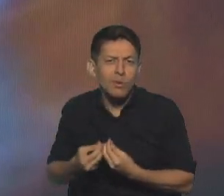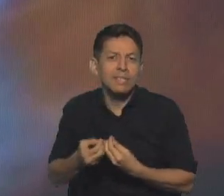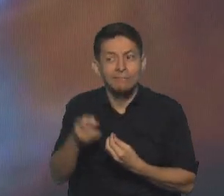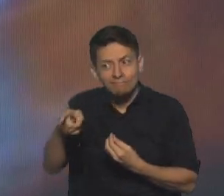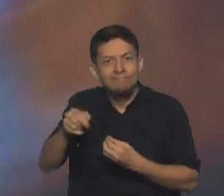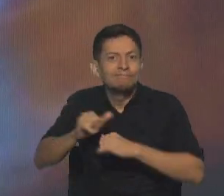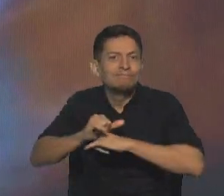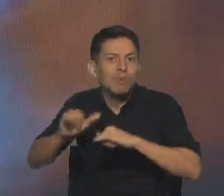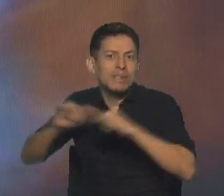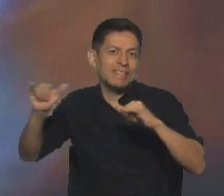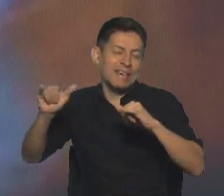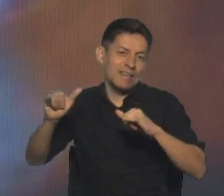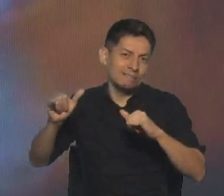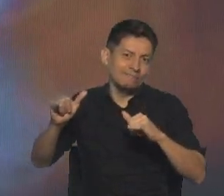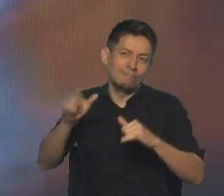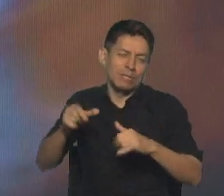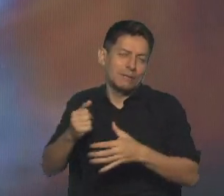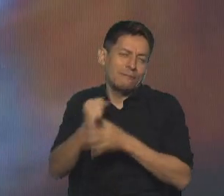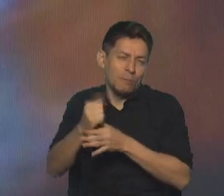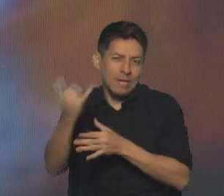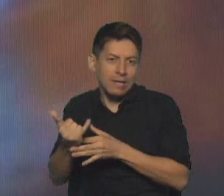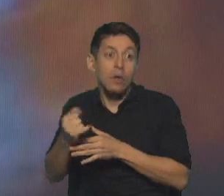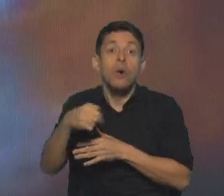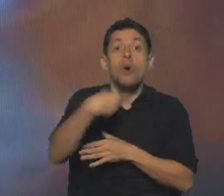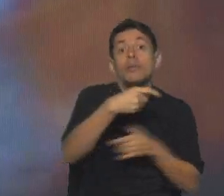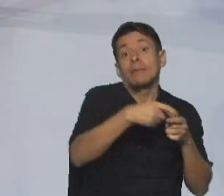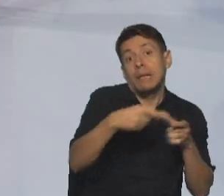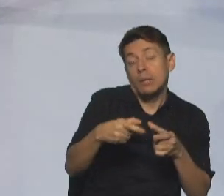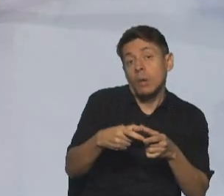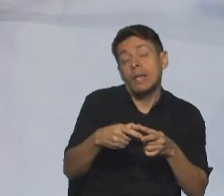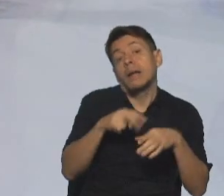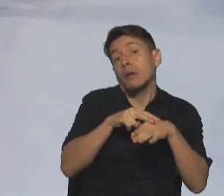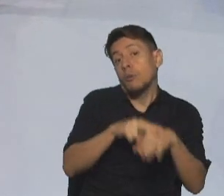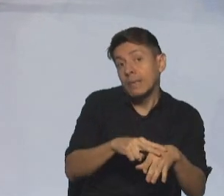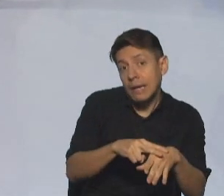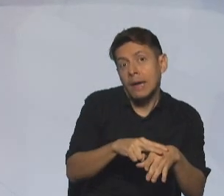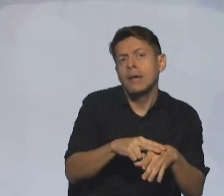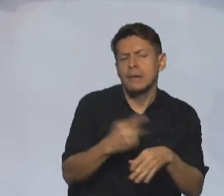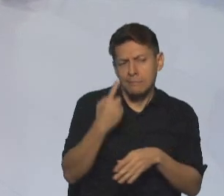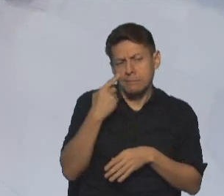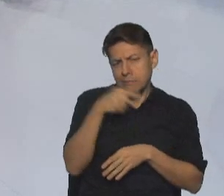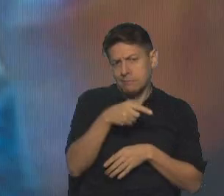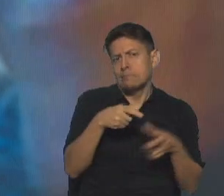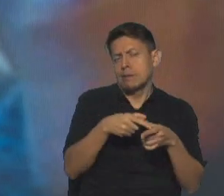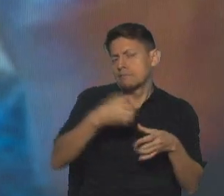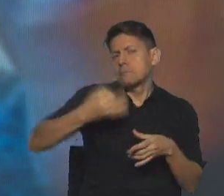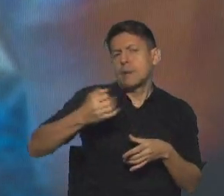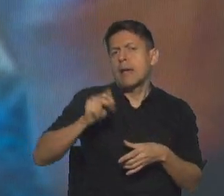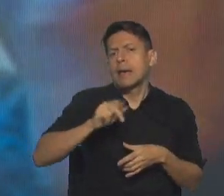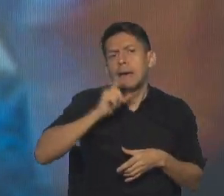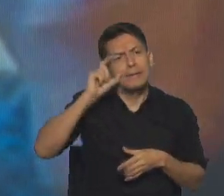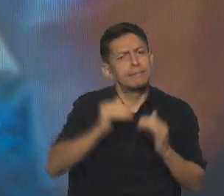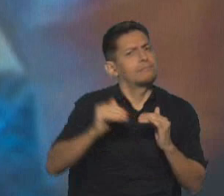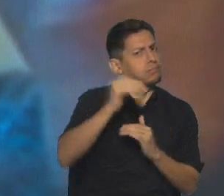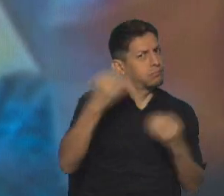publicidad, que llegan por el peso de sus estrellas, y hay otras que queremos recomendar con conocimiento de causa porque son realmente obras de arte muy, muy, muy